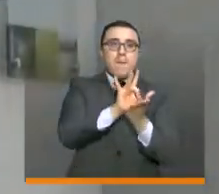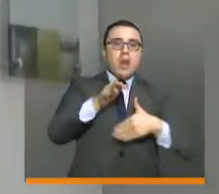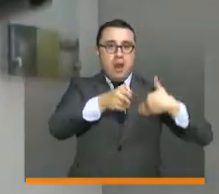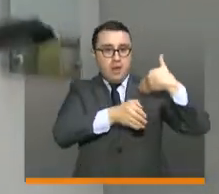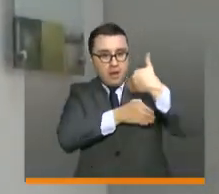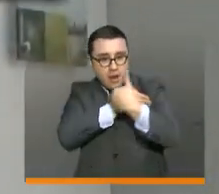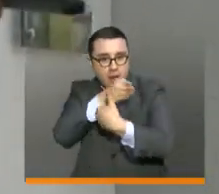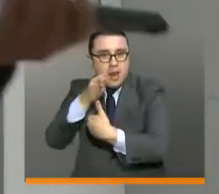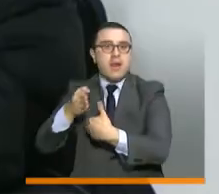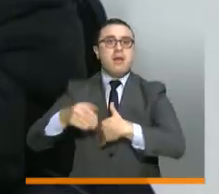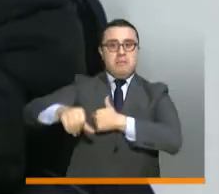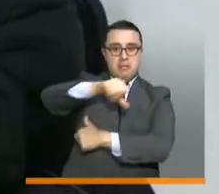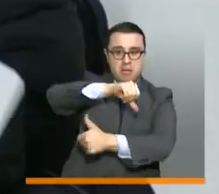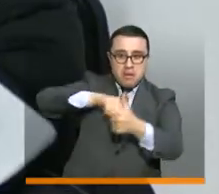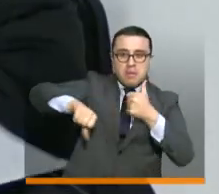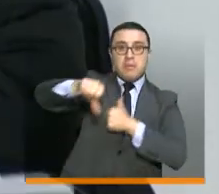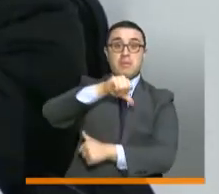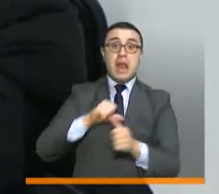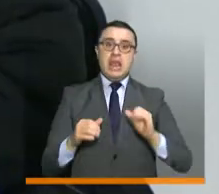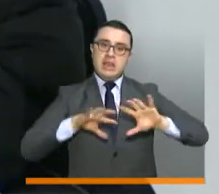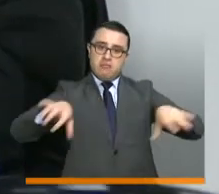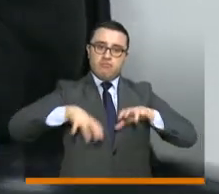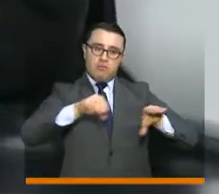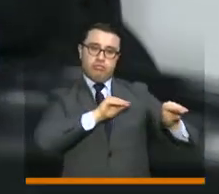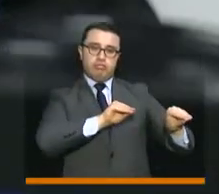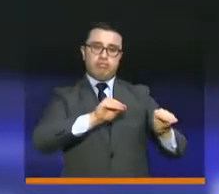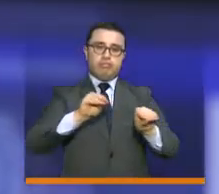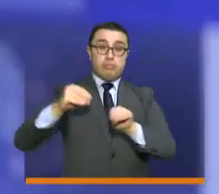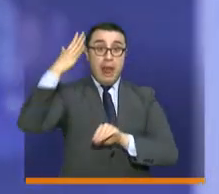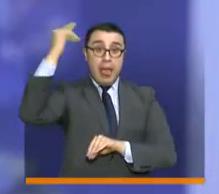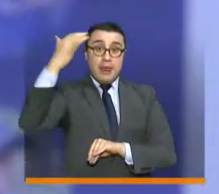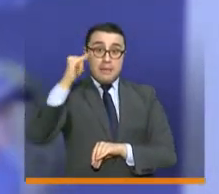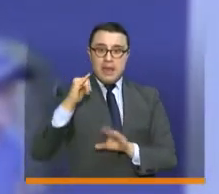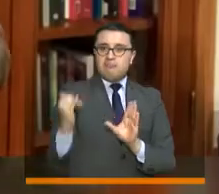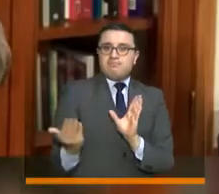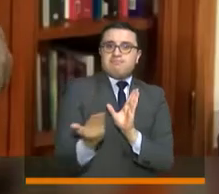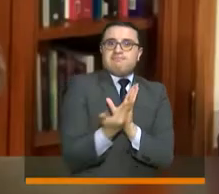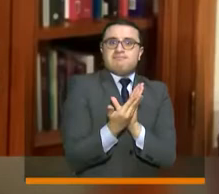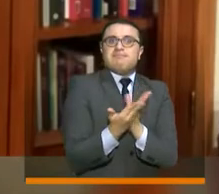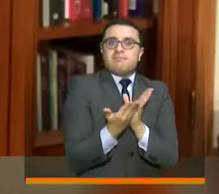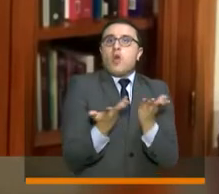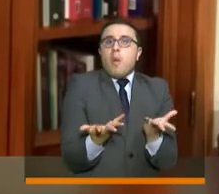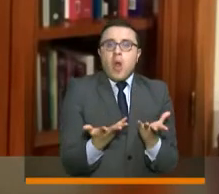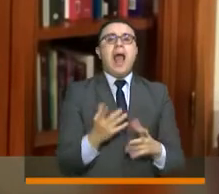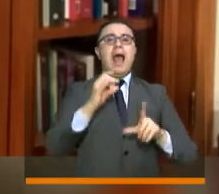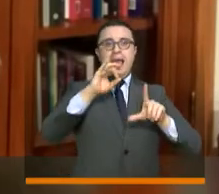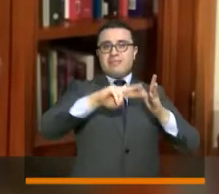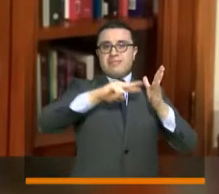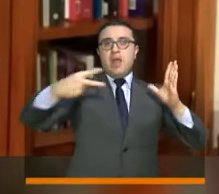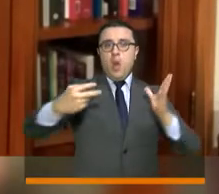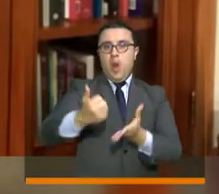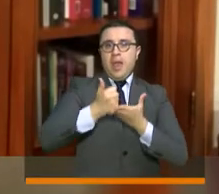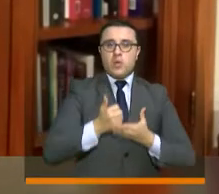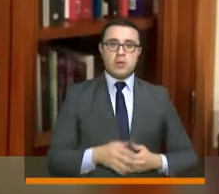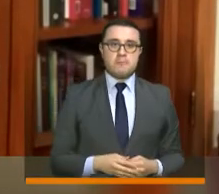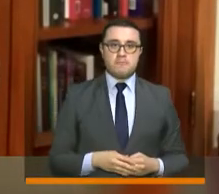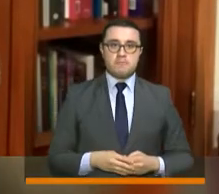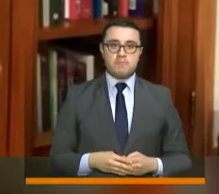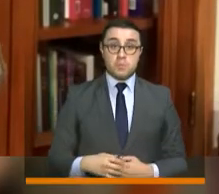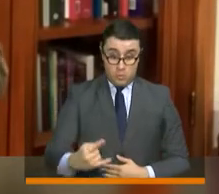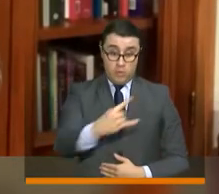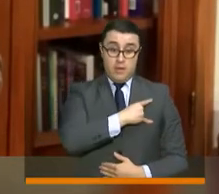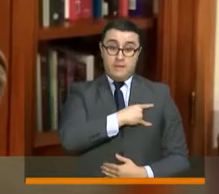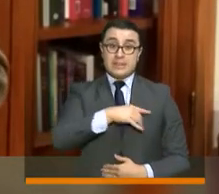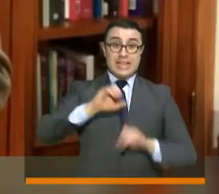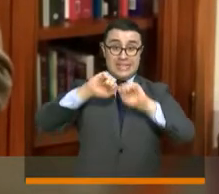vez que continúan las actividades académicas de formación asistida por tecnología. La universidad ha dotado las aulas